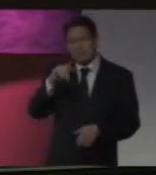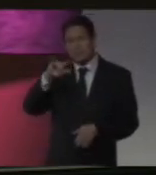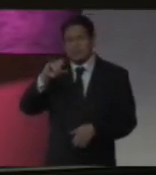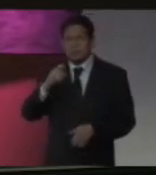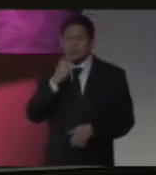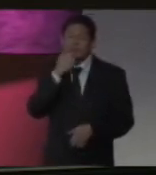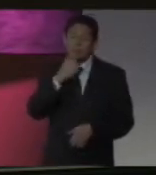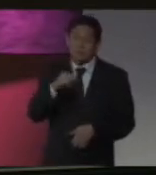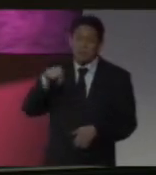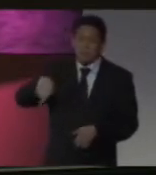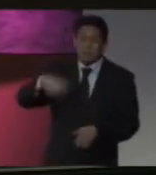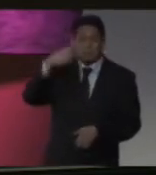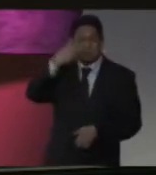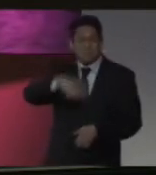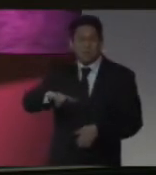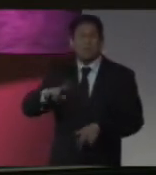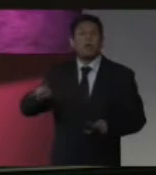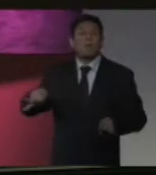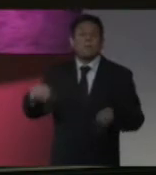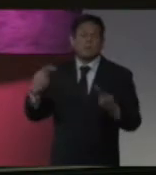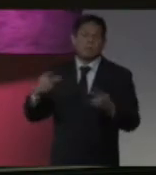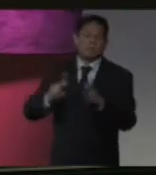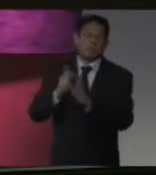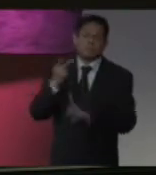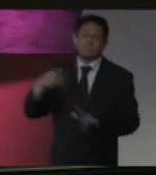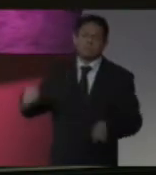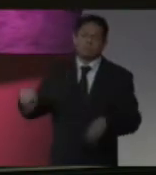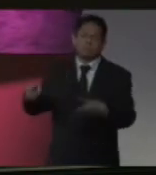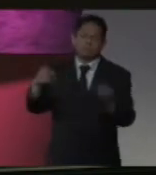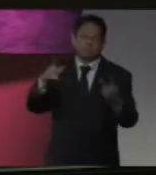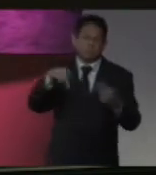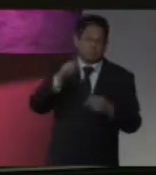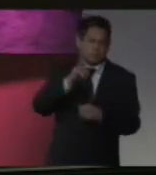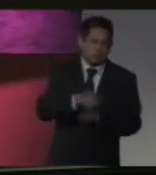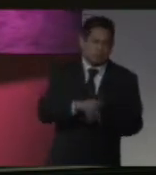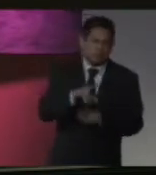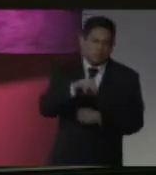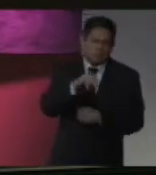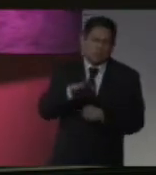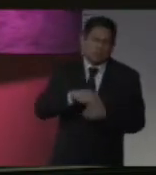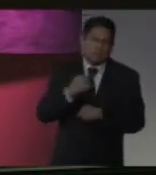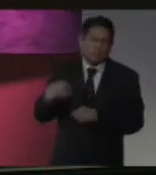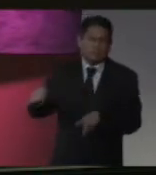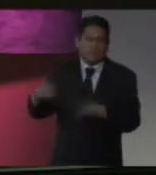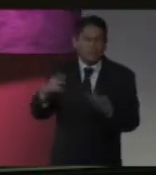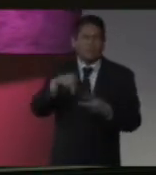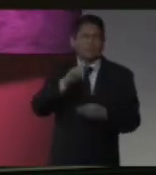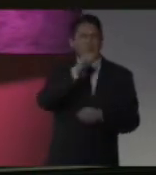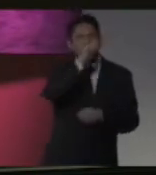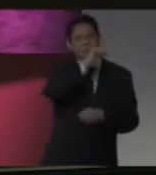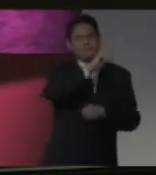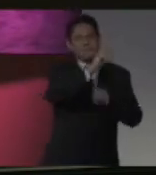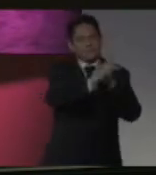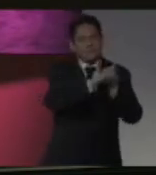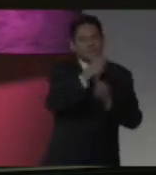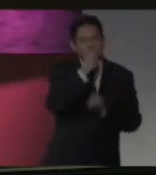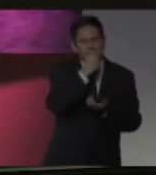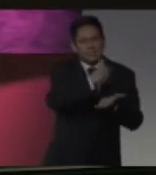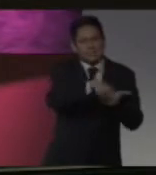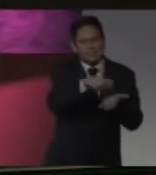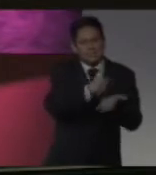hacia el exterior, con lo cual nos hemos convertido en dependientes en términos alimentarios. Bueno, todo este despojo